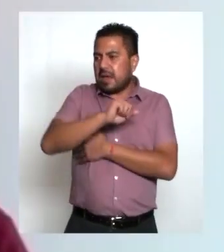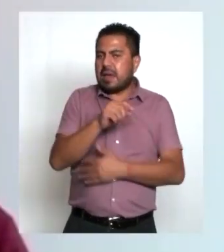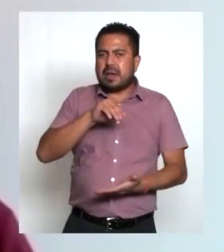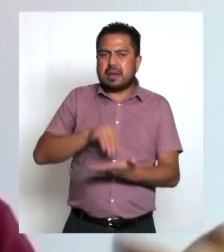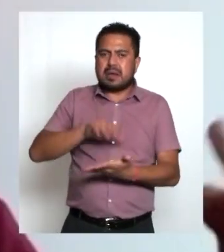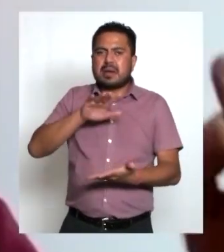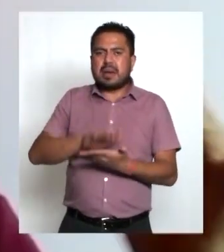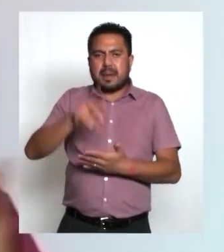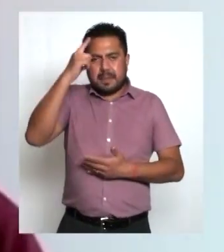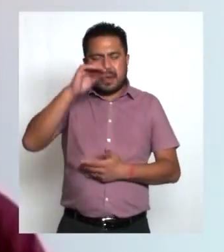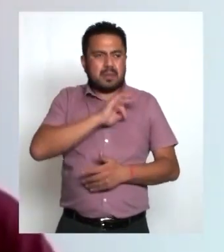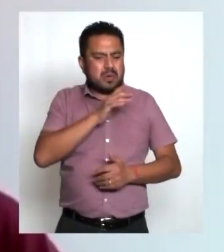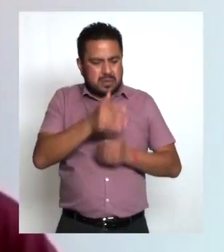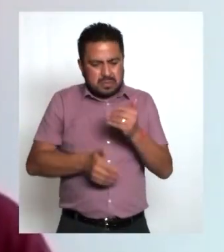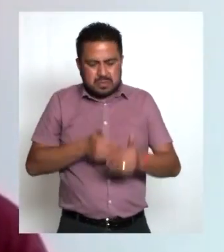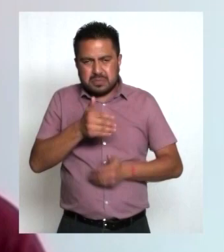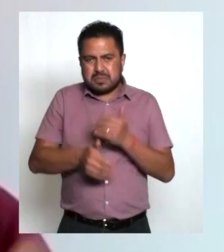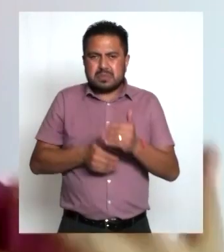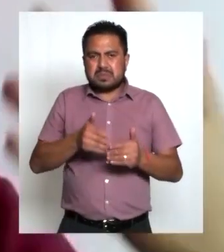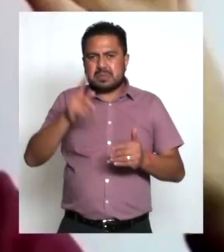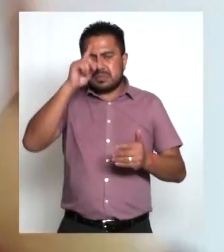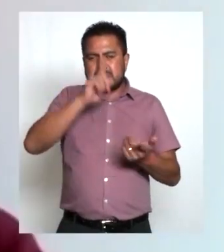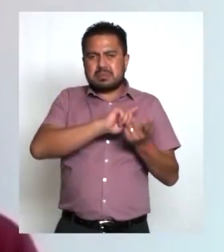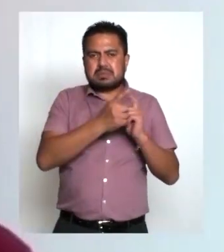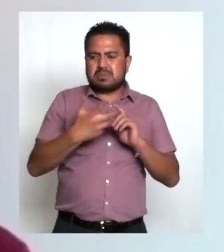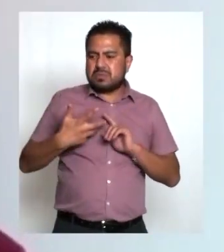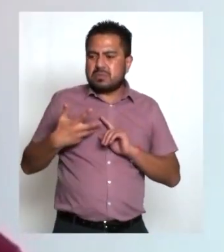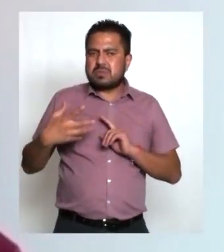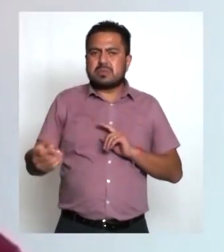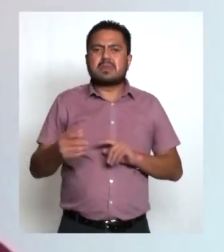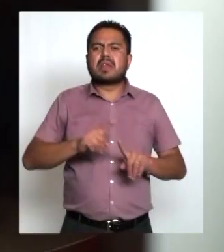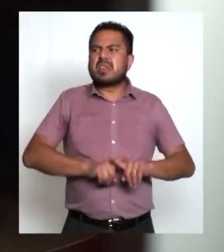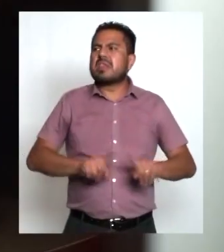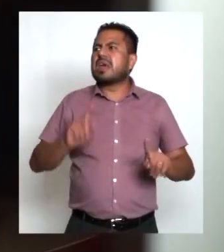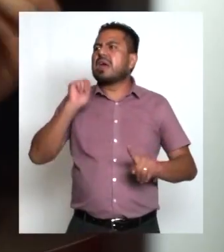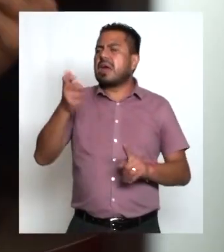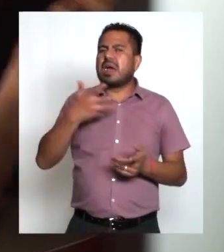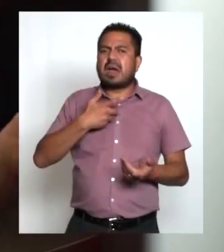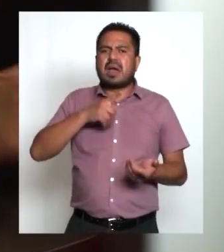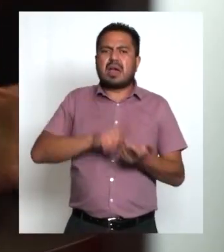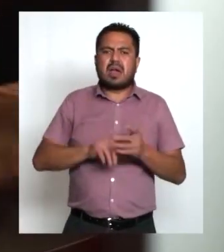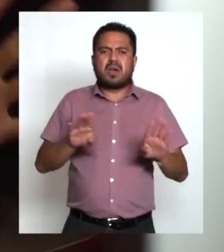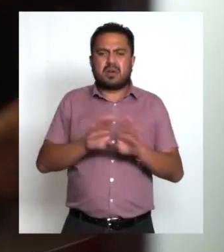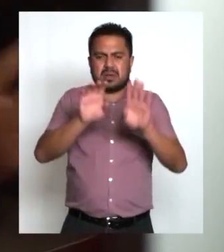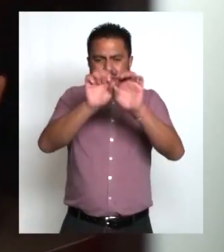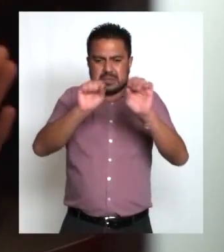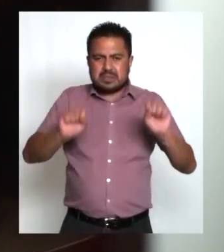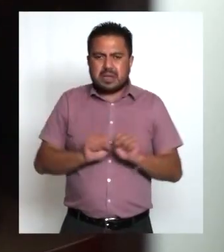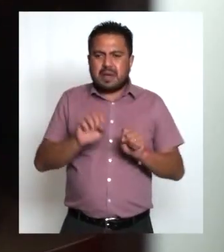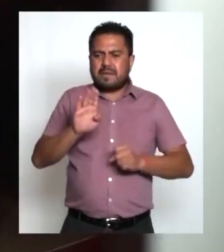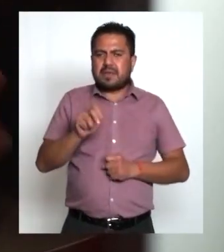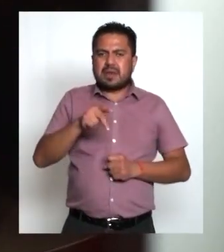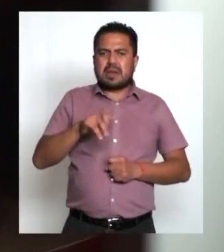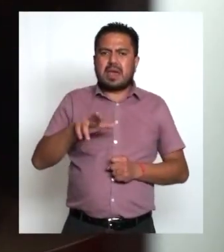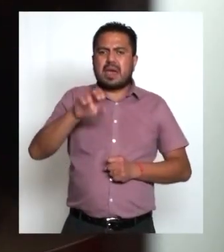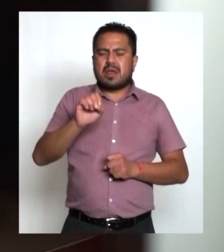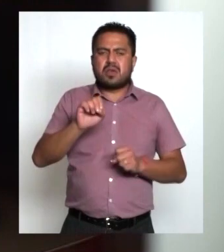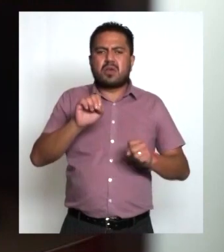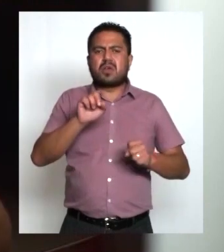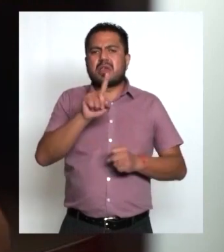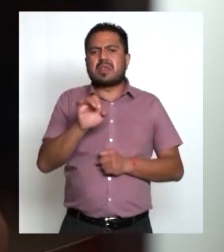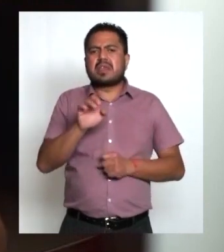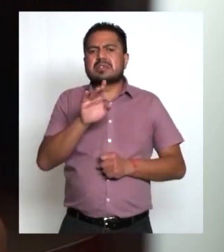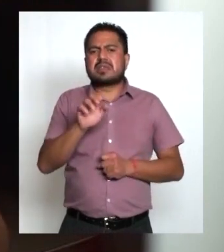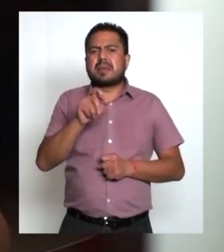para almacenar, para procesar y para transmitir. ¿Qué diferencia existe entonces entre el sistema binario y